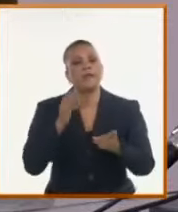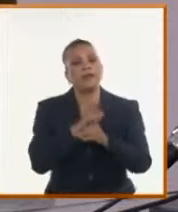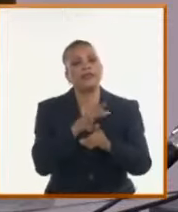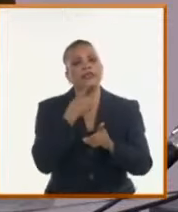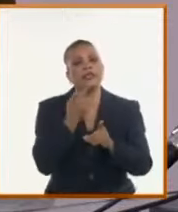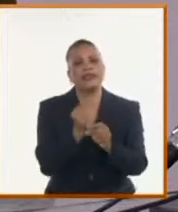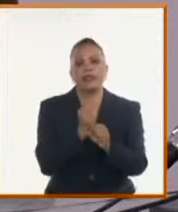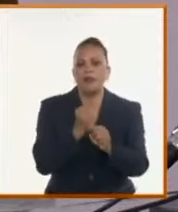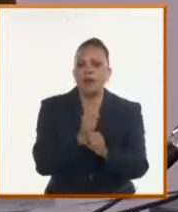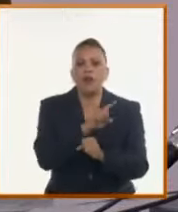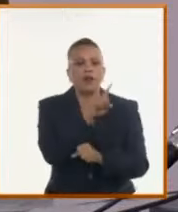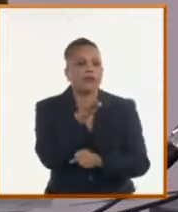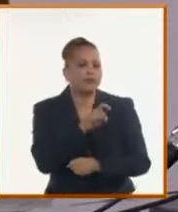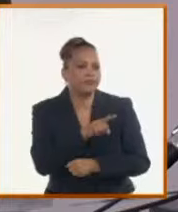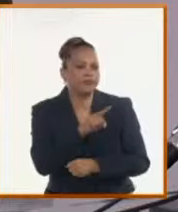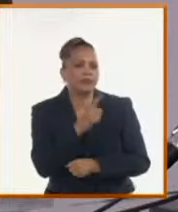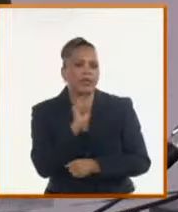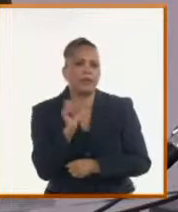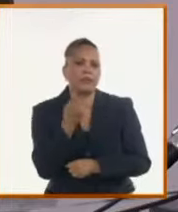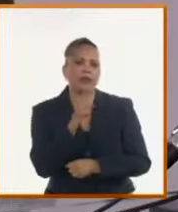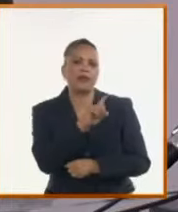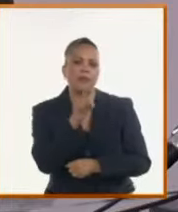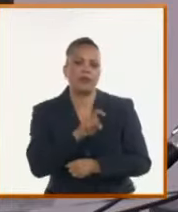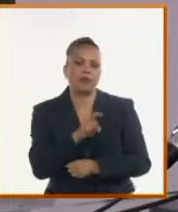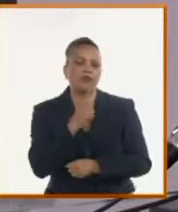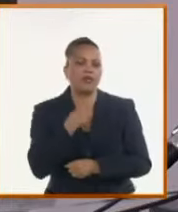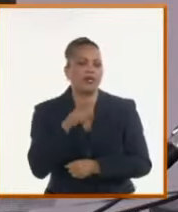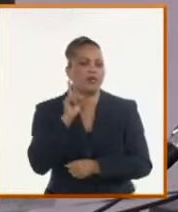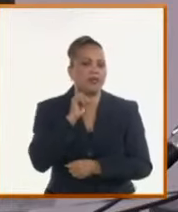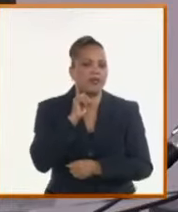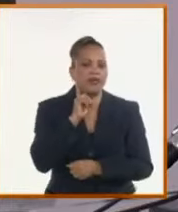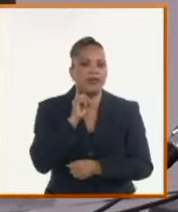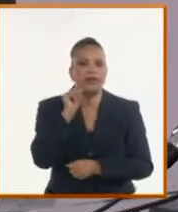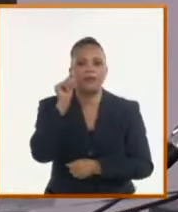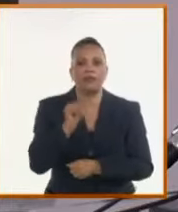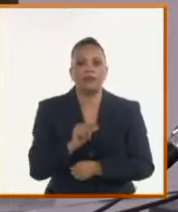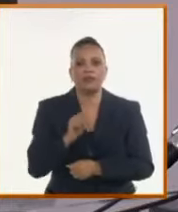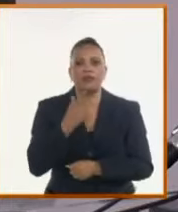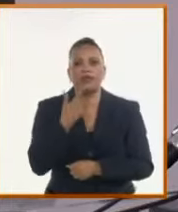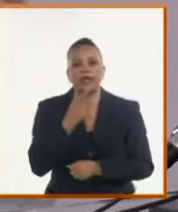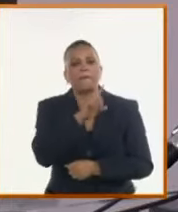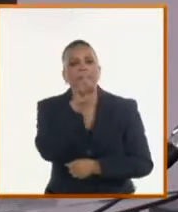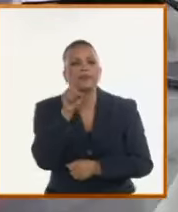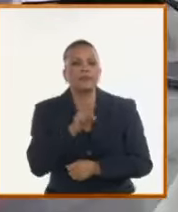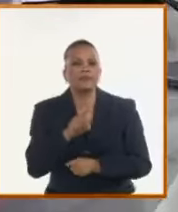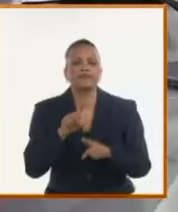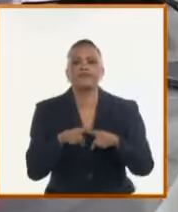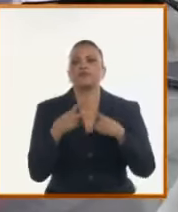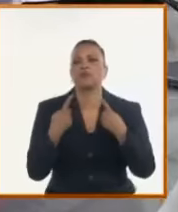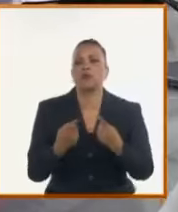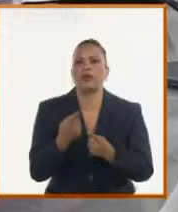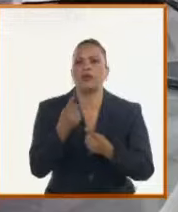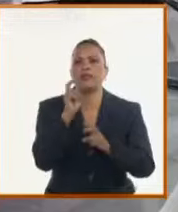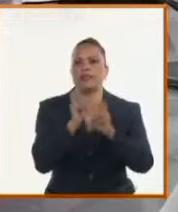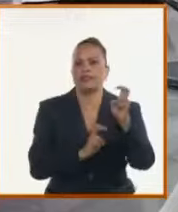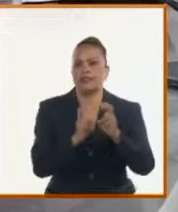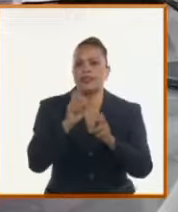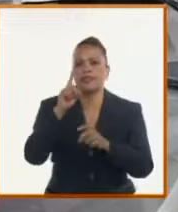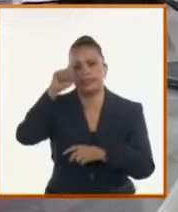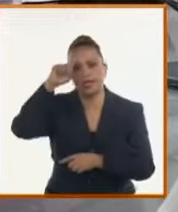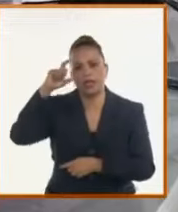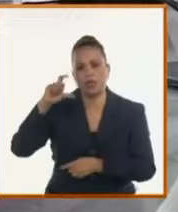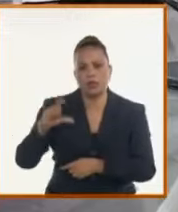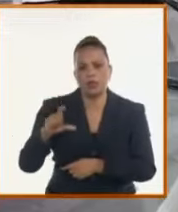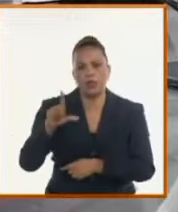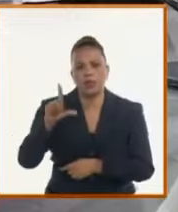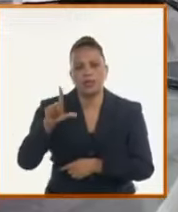Luis Roberto a una de las primeras preguntas que escuchábamos la de nuestro colega atienza que preguntaba por qué el taller de San Luis y el taller de